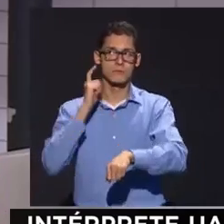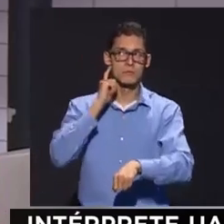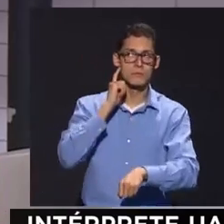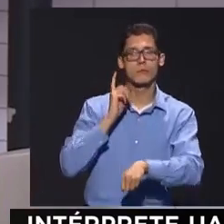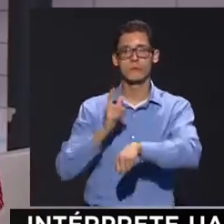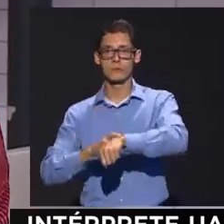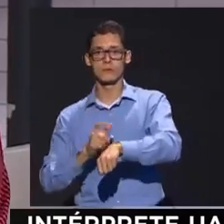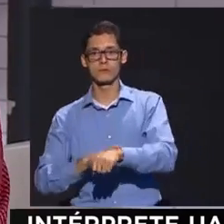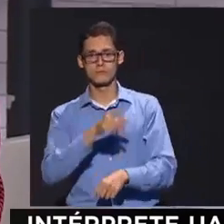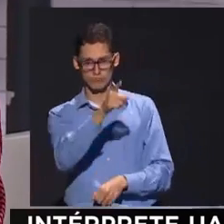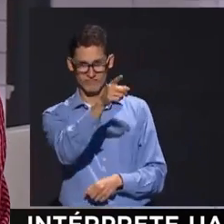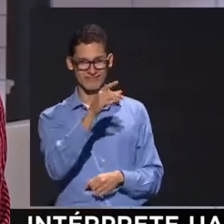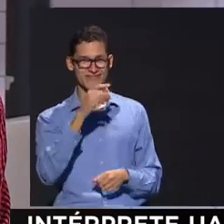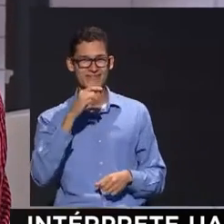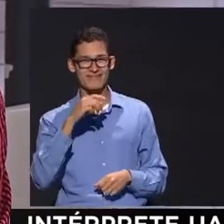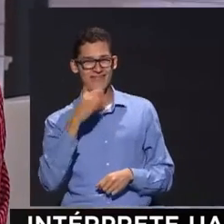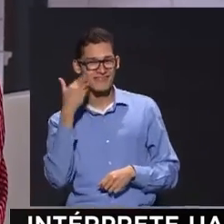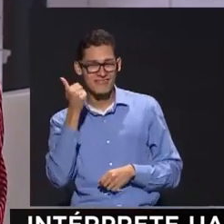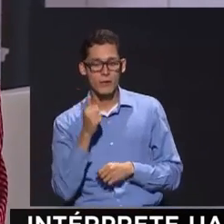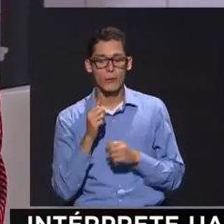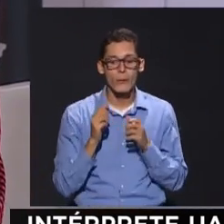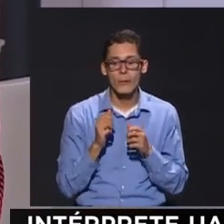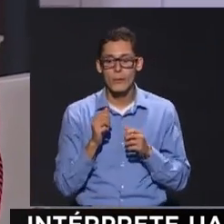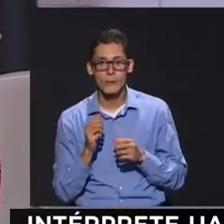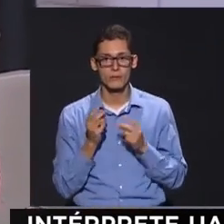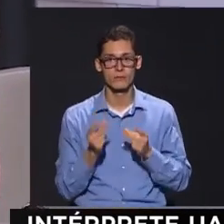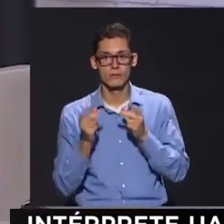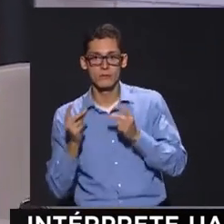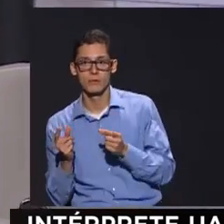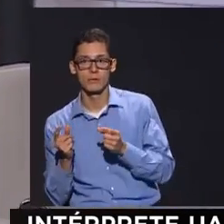cortita como en tu canción vale que yo haga cortico